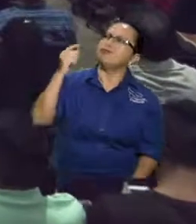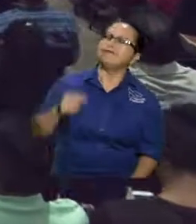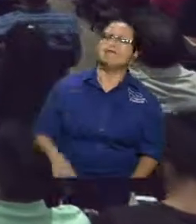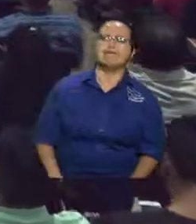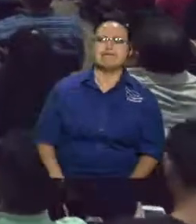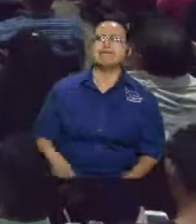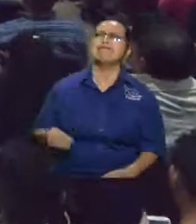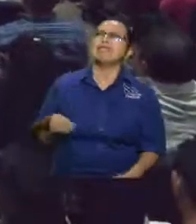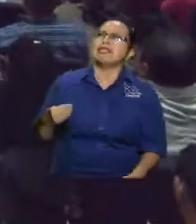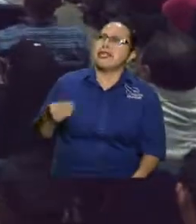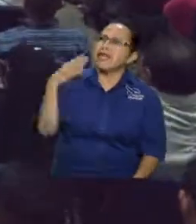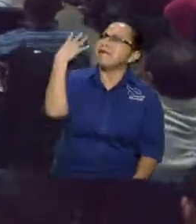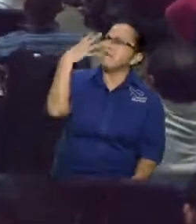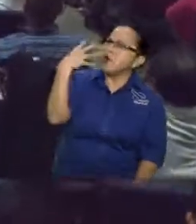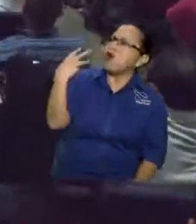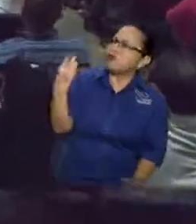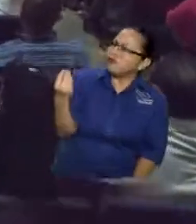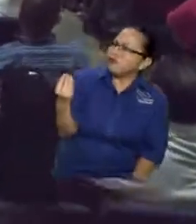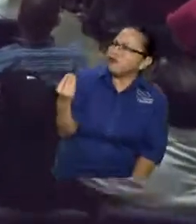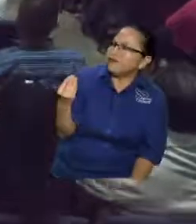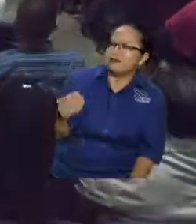aquí, qué hermoso.